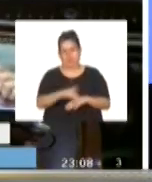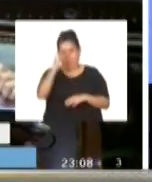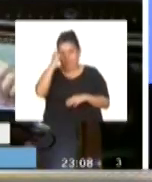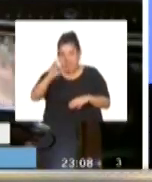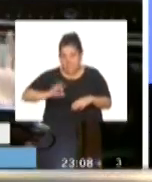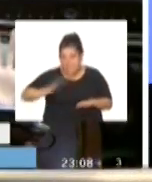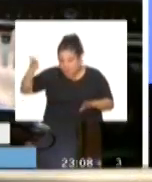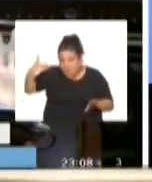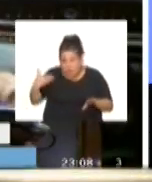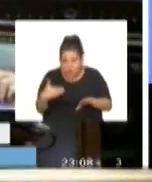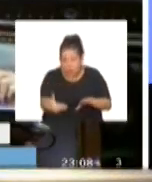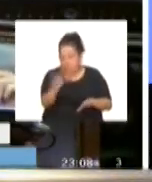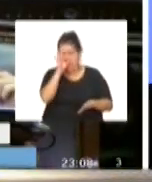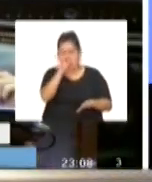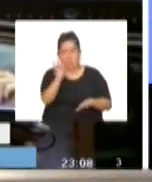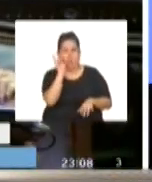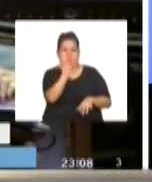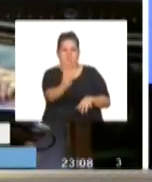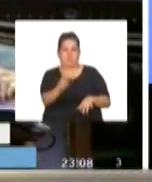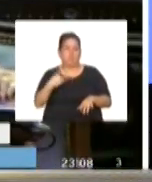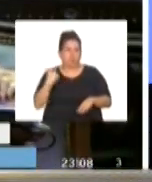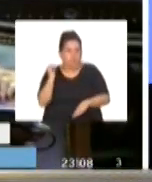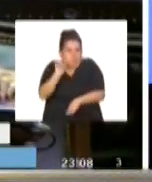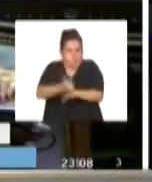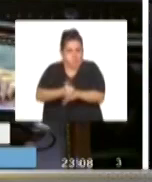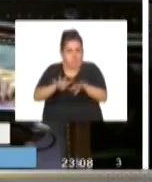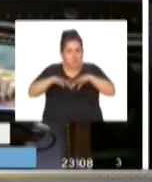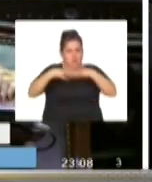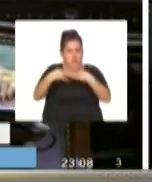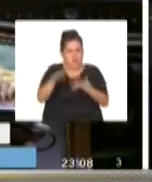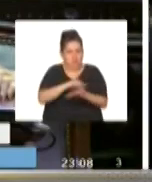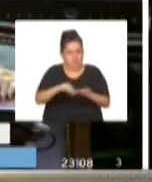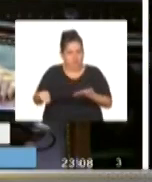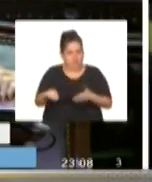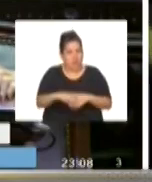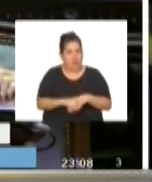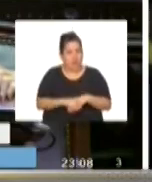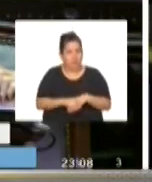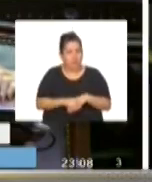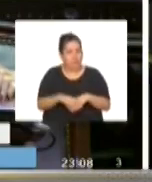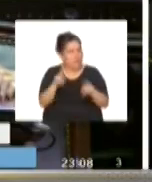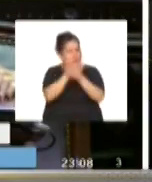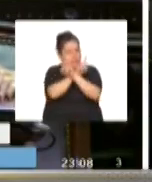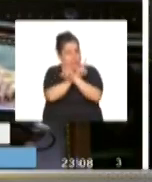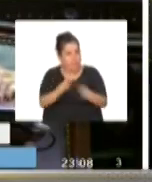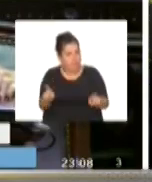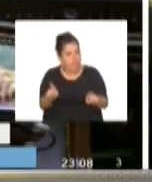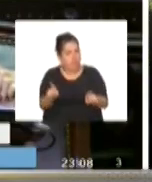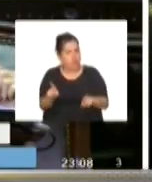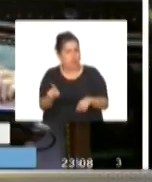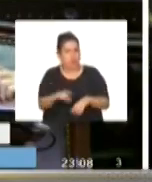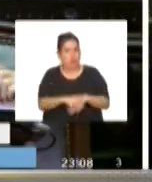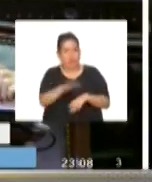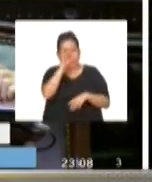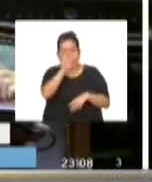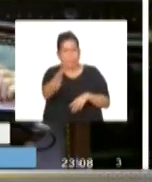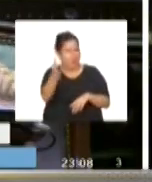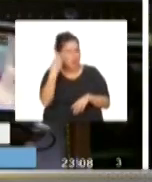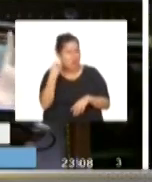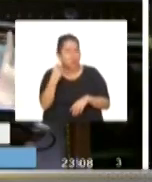jubilados y demás, ya estás ante un problema político y ahí tenés que reaccionar políticamente.